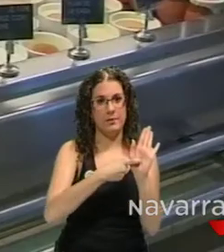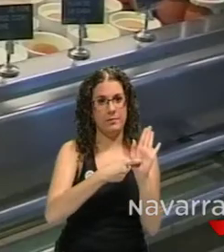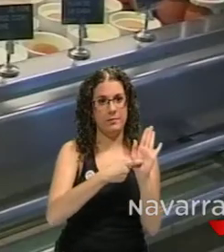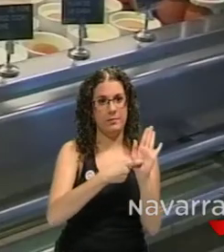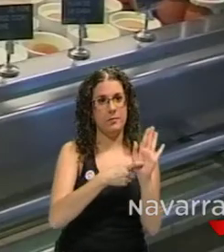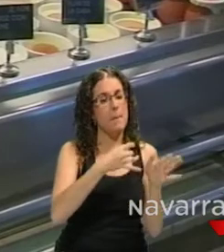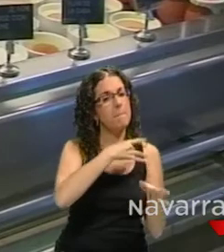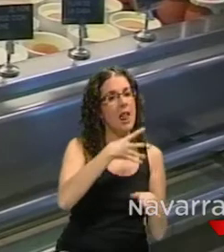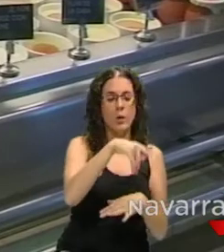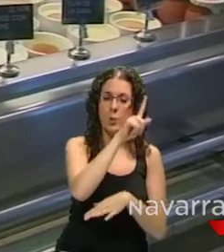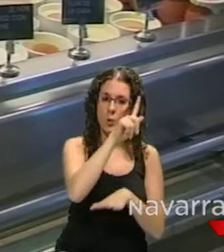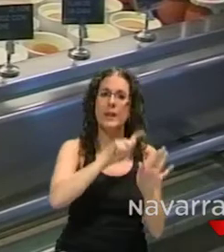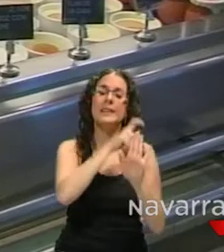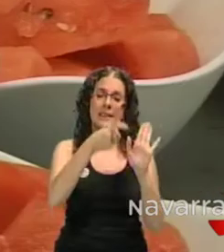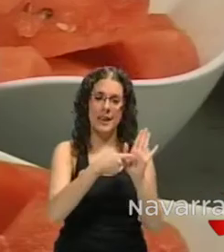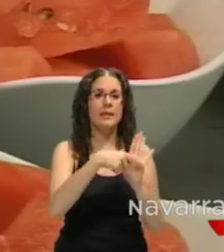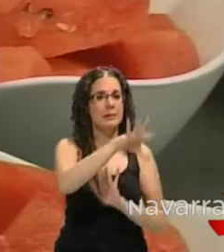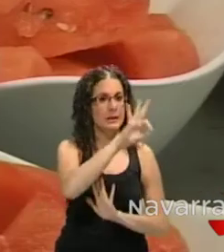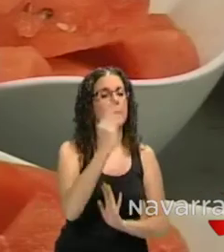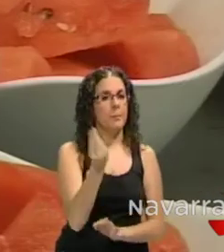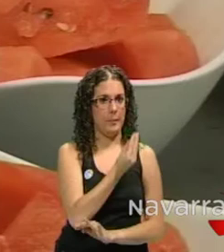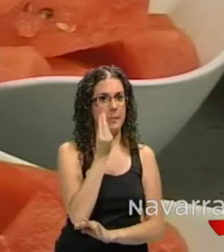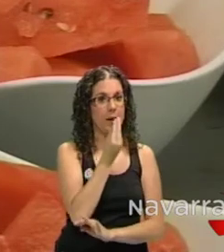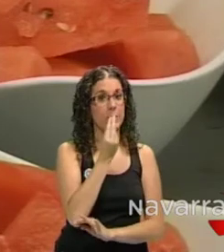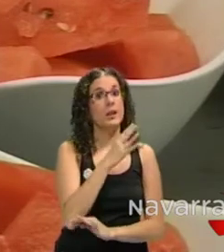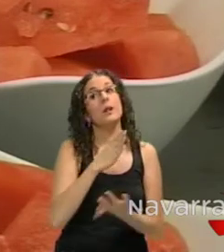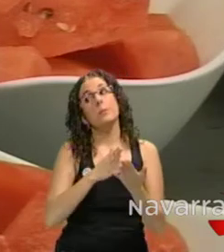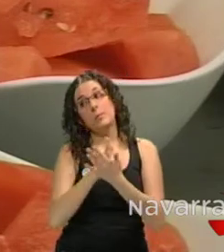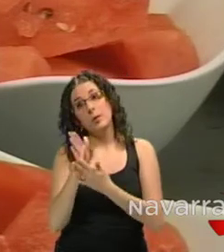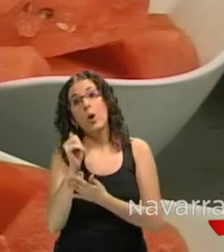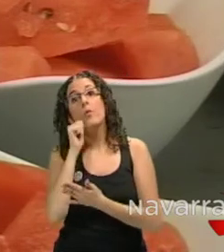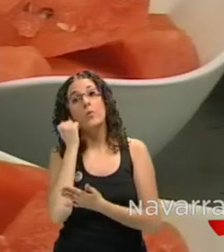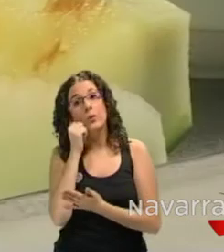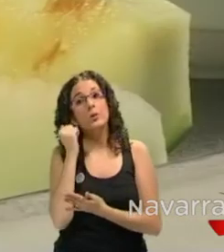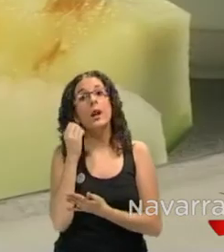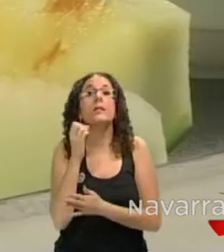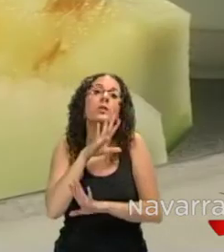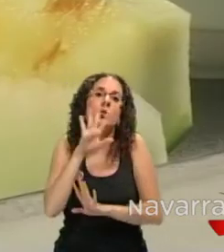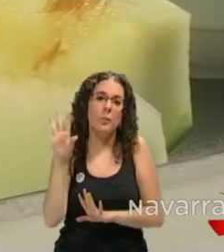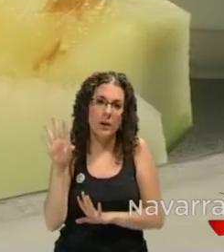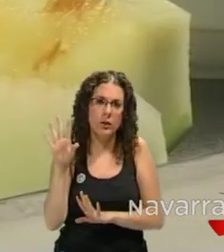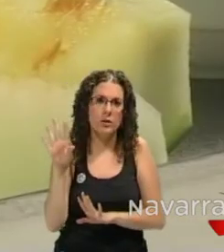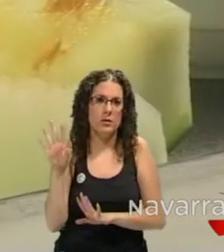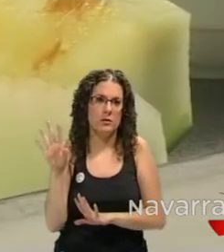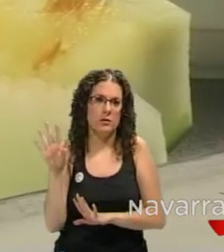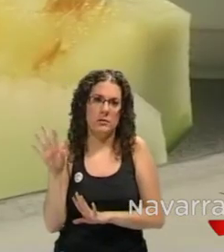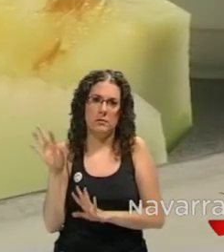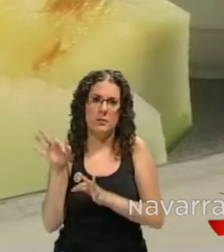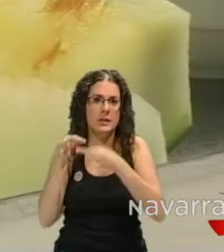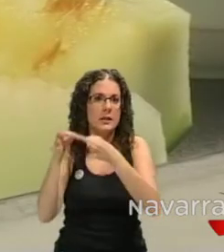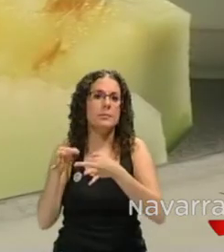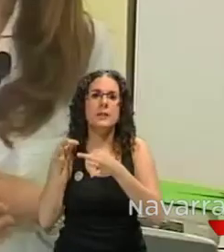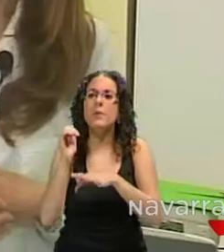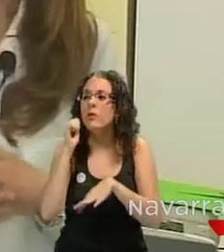pan blanco o refinado y luego el grupo de las frutas siempre sería mejor tender a comer las piezas de fruta